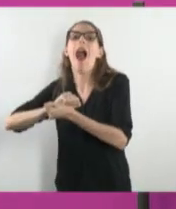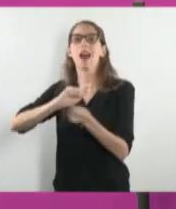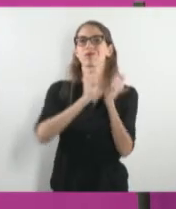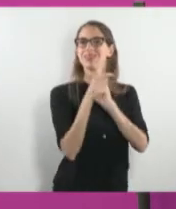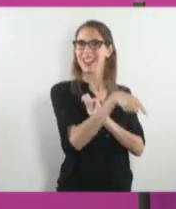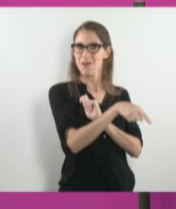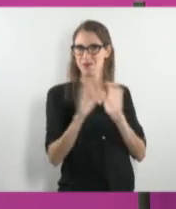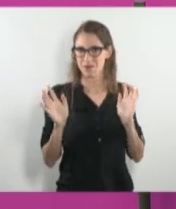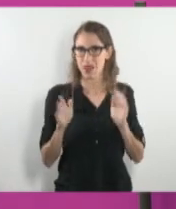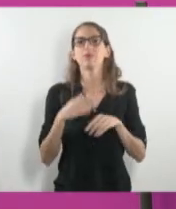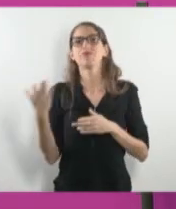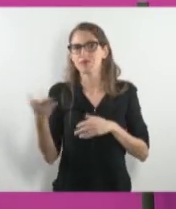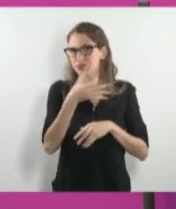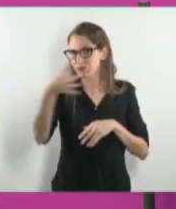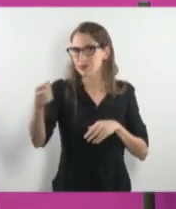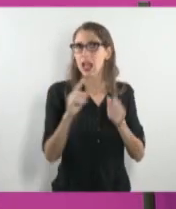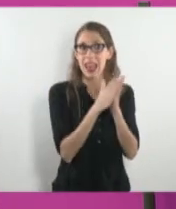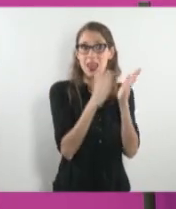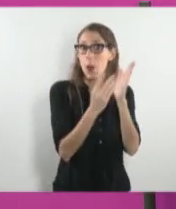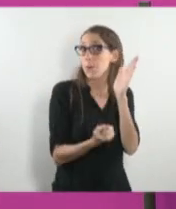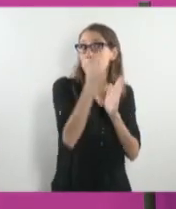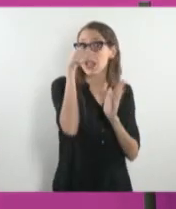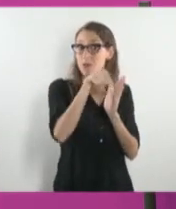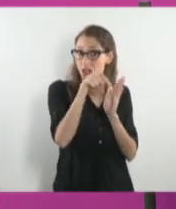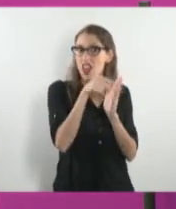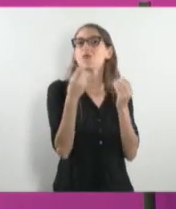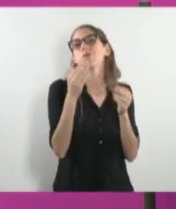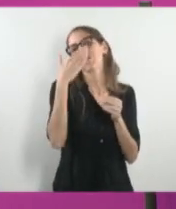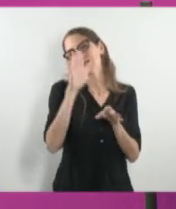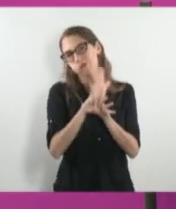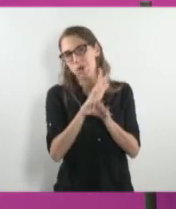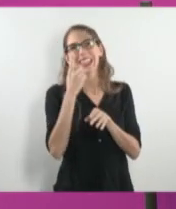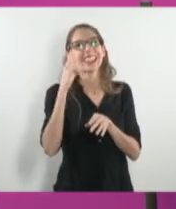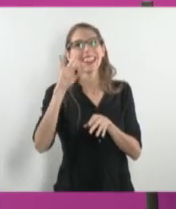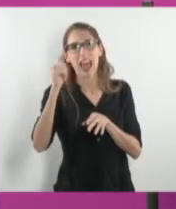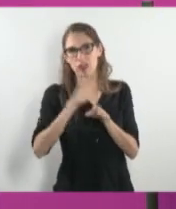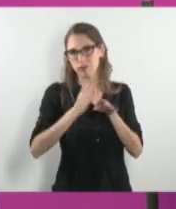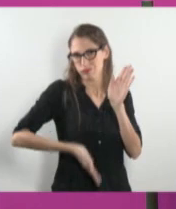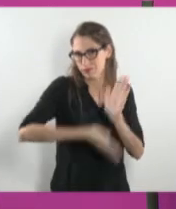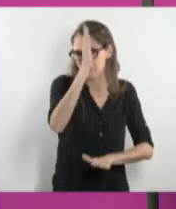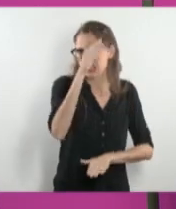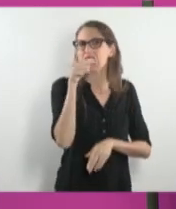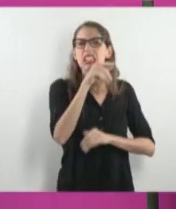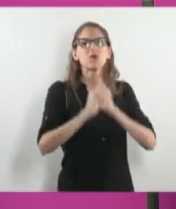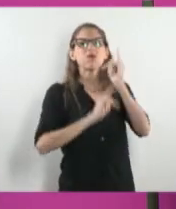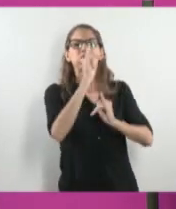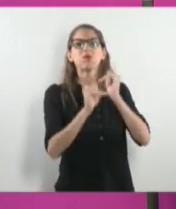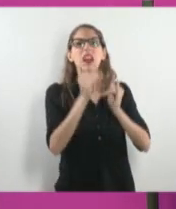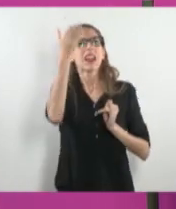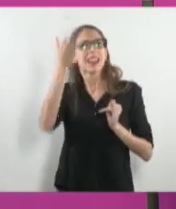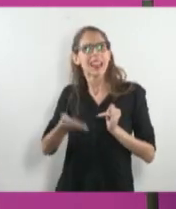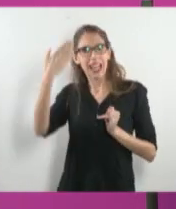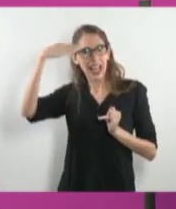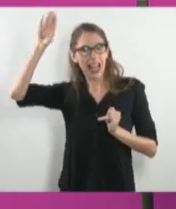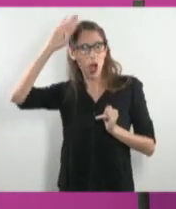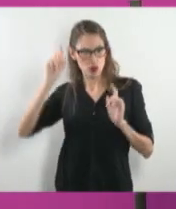va a hablar de el Martín Fierro, que es la que va a ser nombrada como la ida, va a hablar de este gaucho, la voz de este gaucho, ¿no? Va a hablar de su